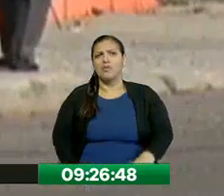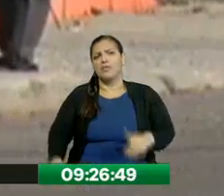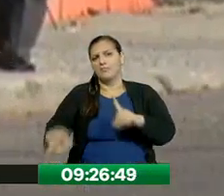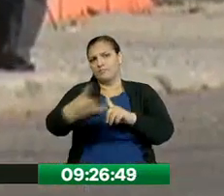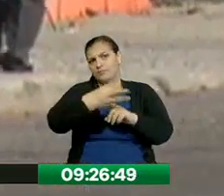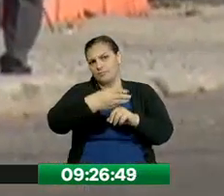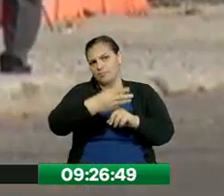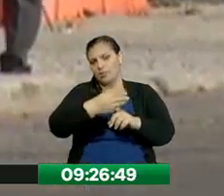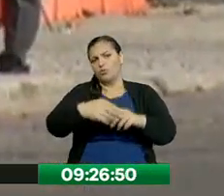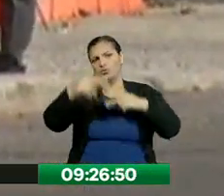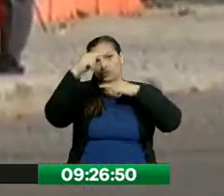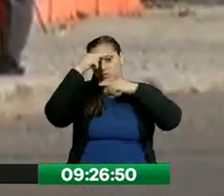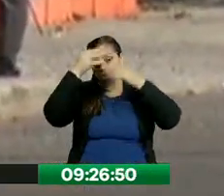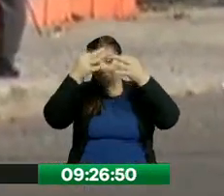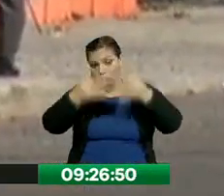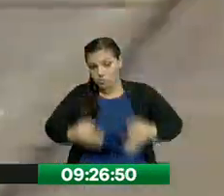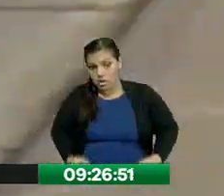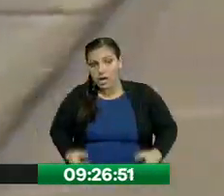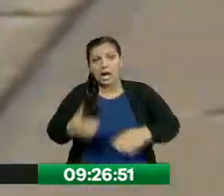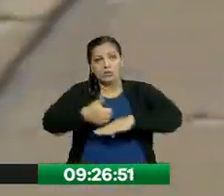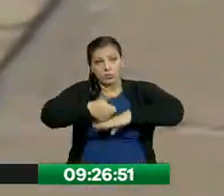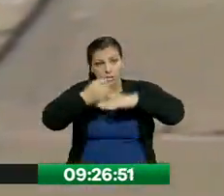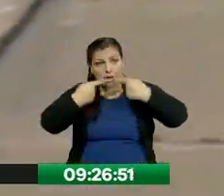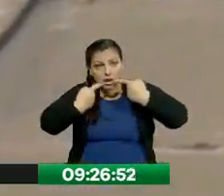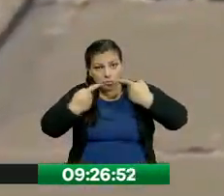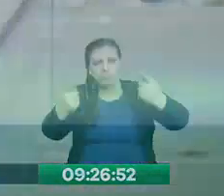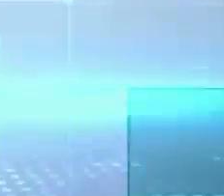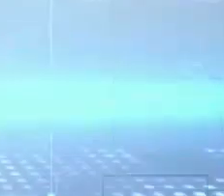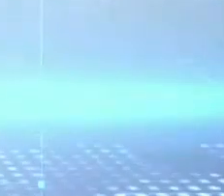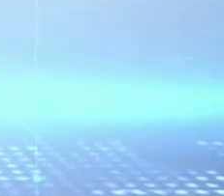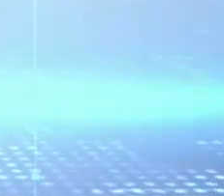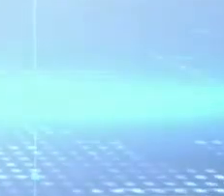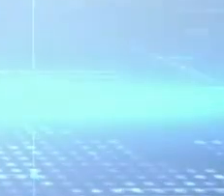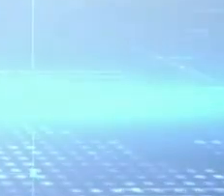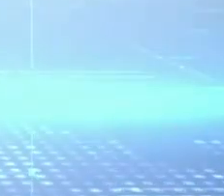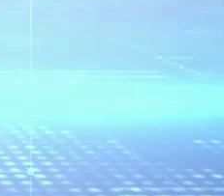oficiales, informó Adriana Peralta.